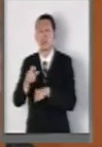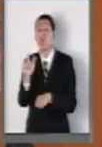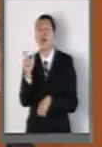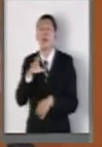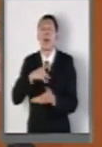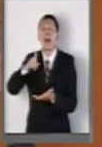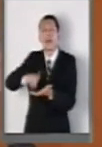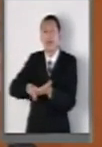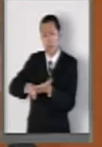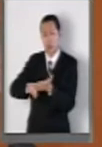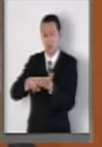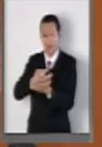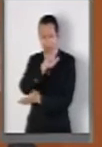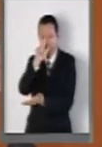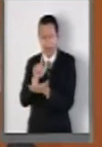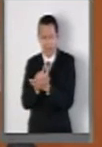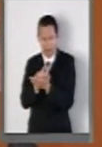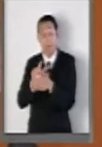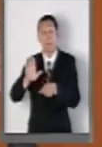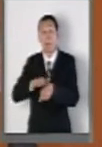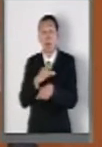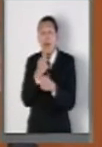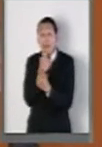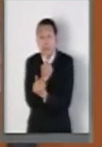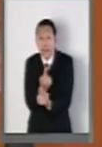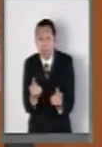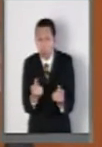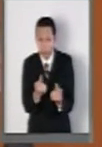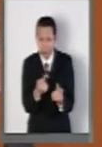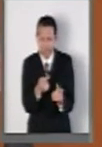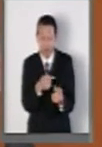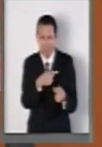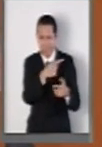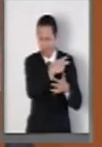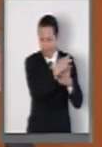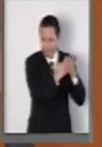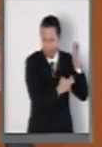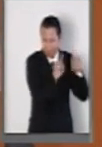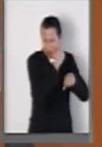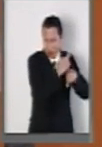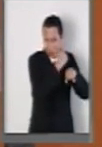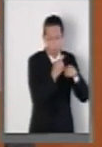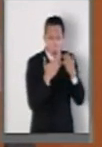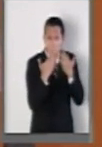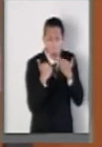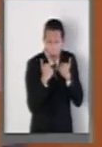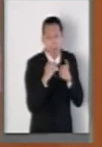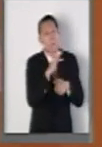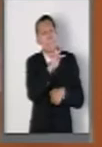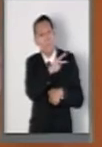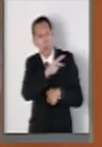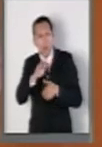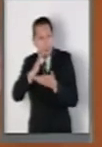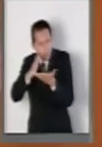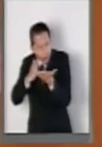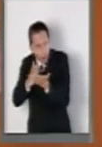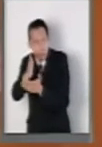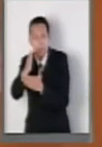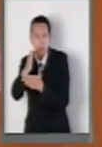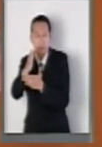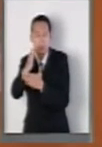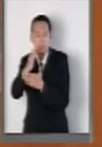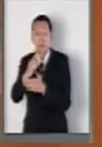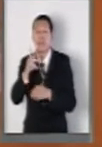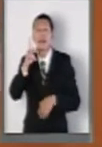que los niños que aún no cuentan con los primarios o solo parcialmente puedan acceder a estos. El